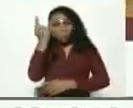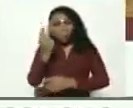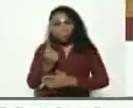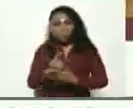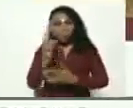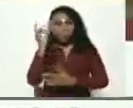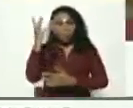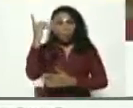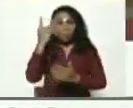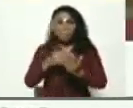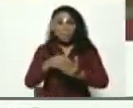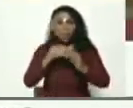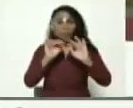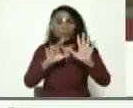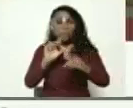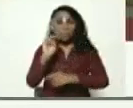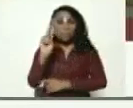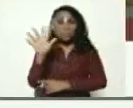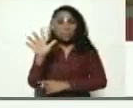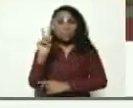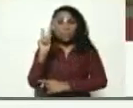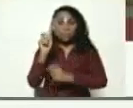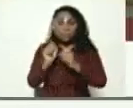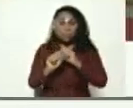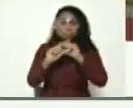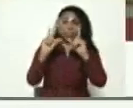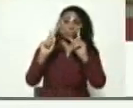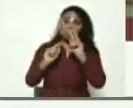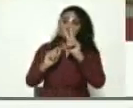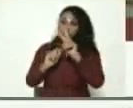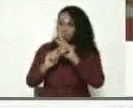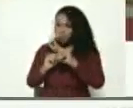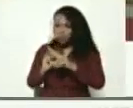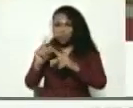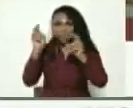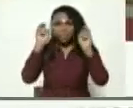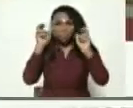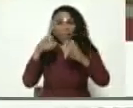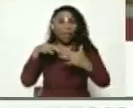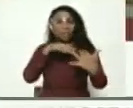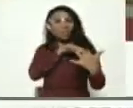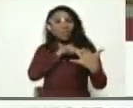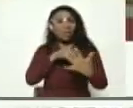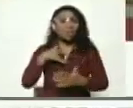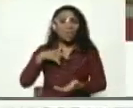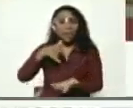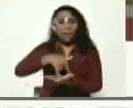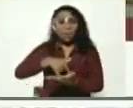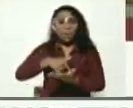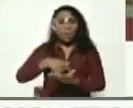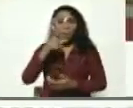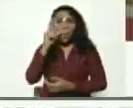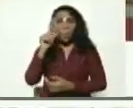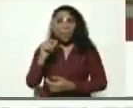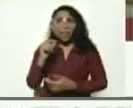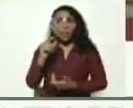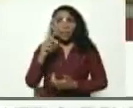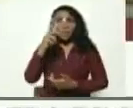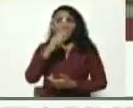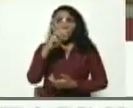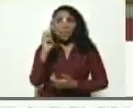en 1825 y este impresionante fresco titulado La Batalla de Carabobo, pintado por Martín Tovar y Tovar